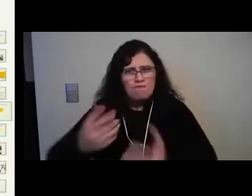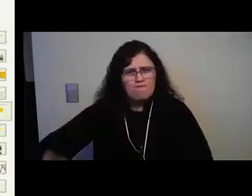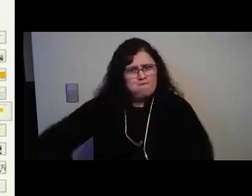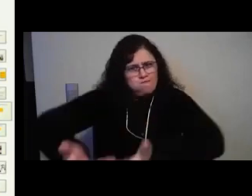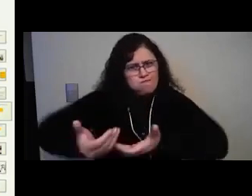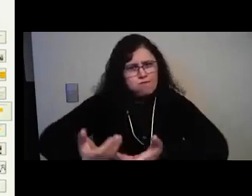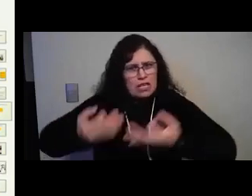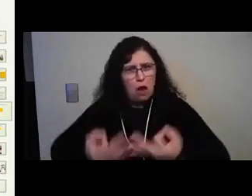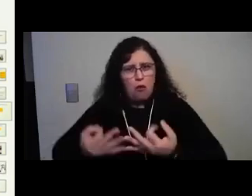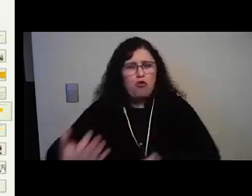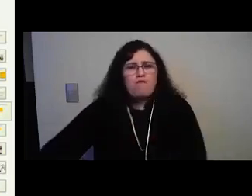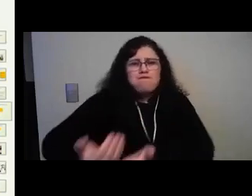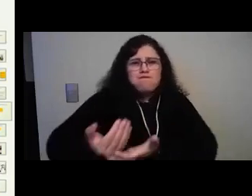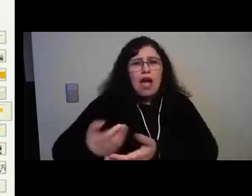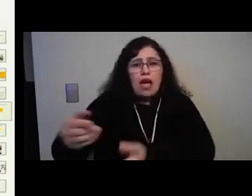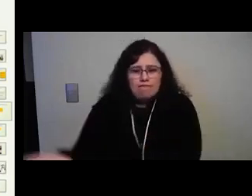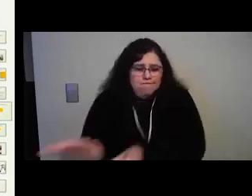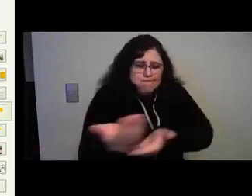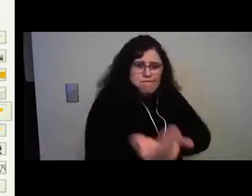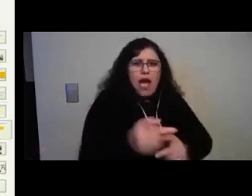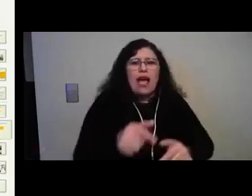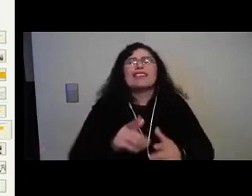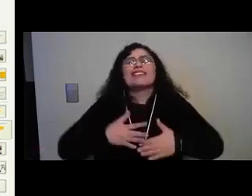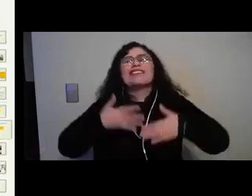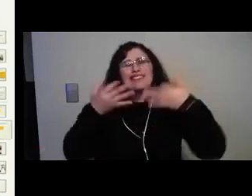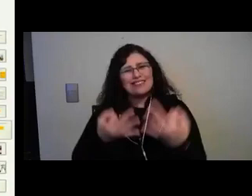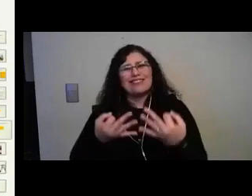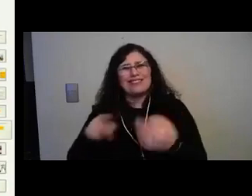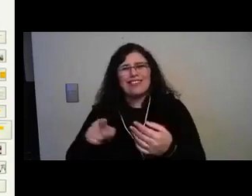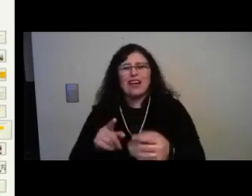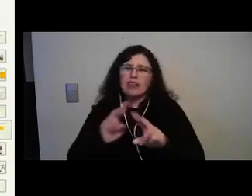manera le va a dar mucha más seguridad al paciente.